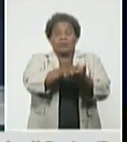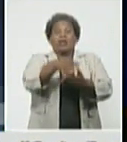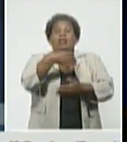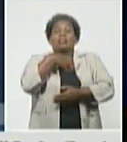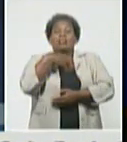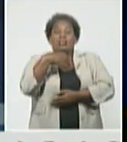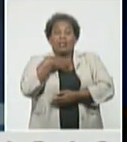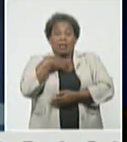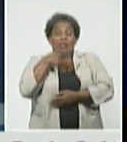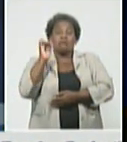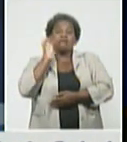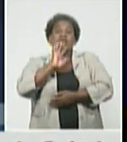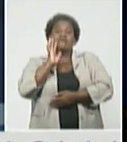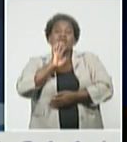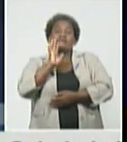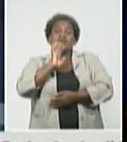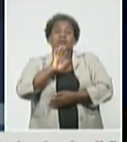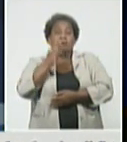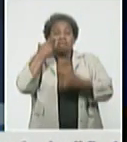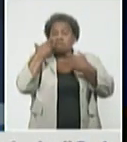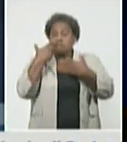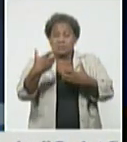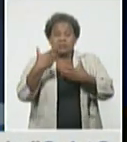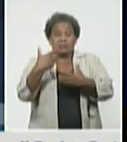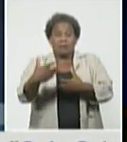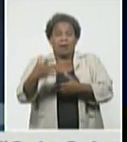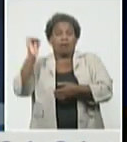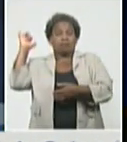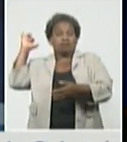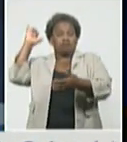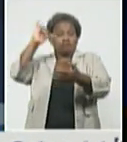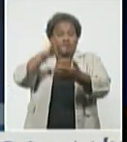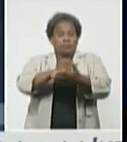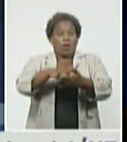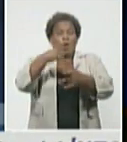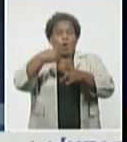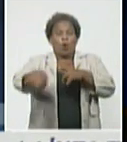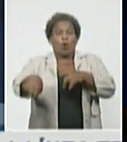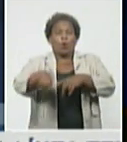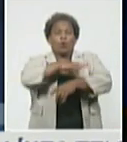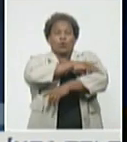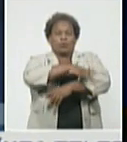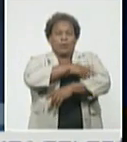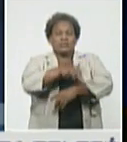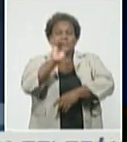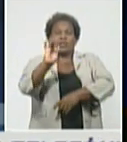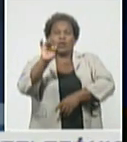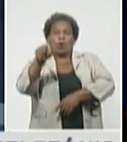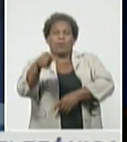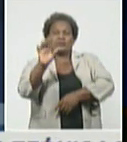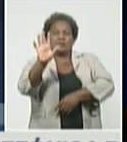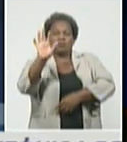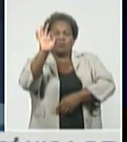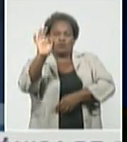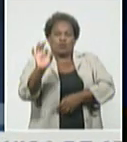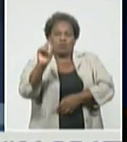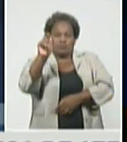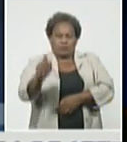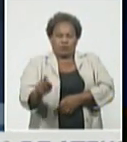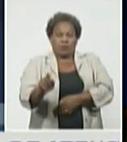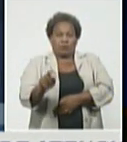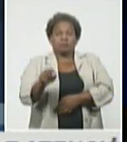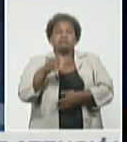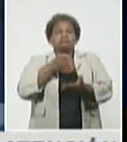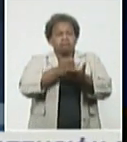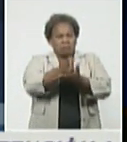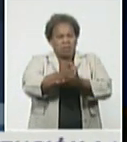fuente de infección el extranjero, el exterior de nuestro país, el 7,5%. Se mantienen los 127,